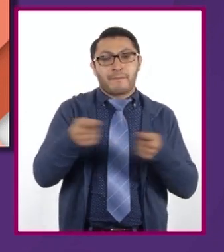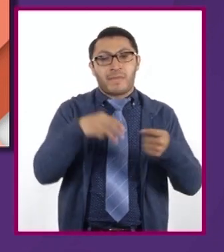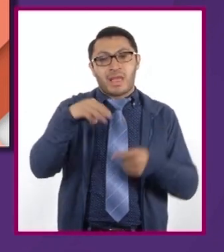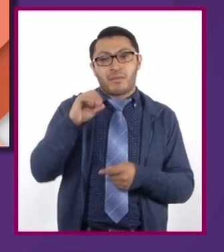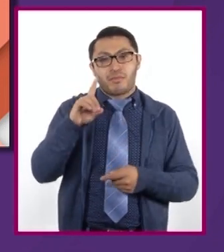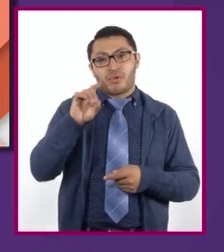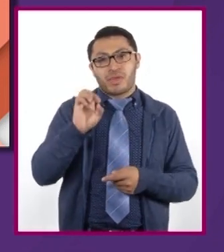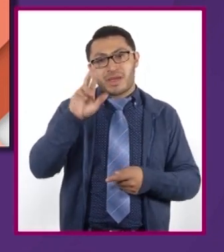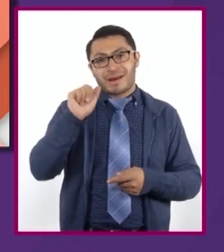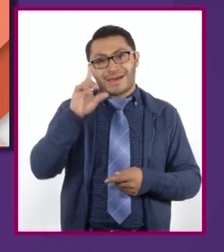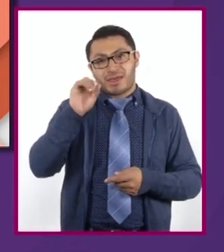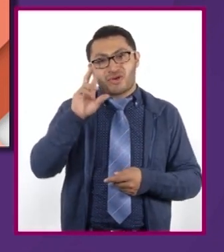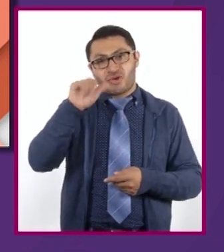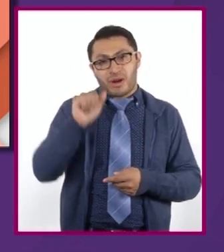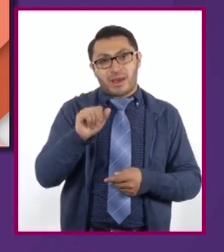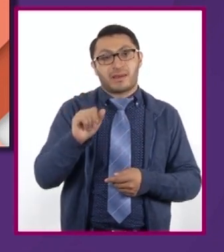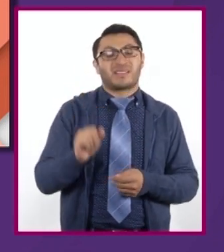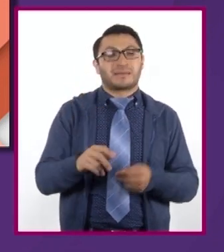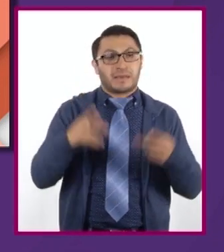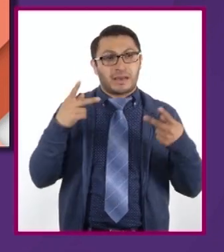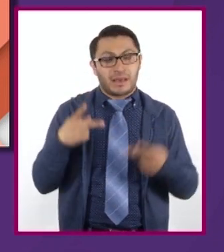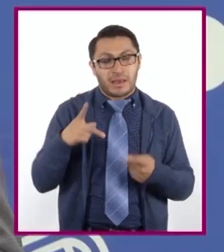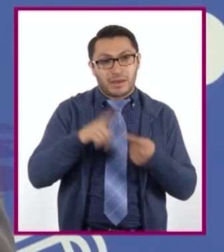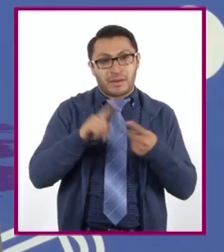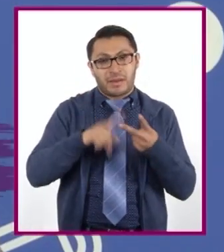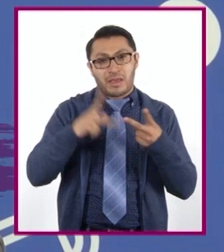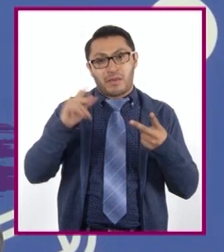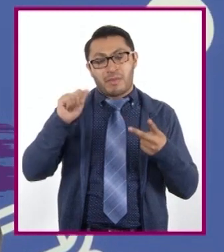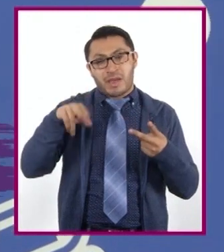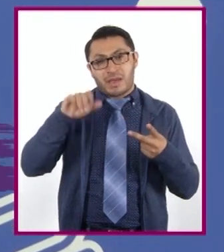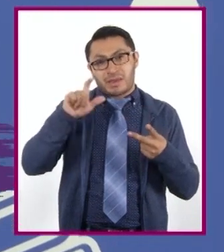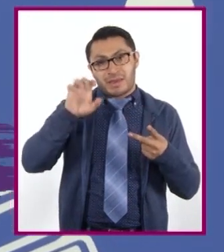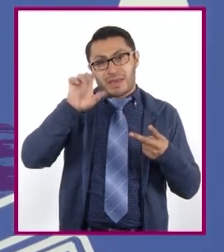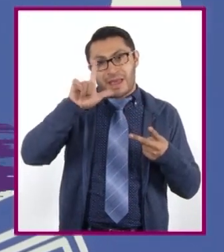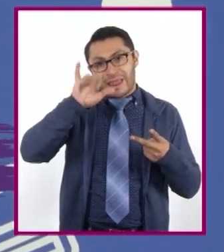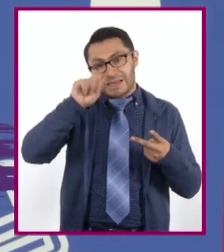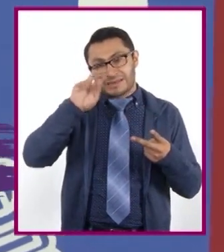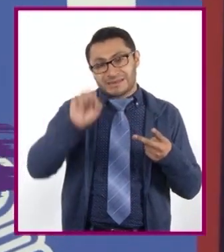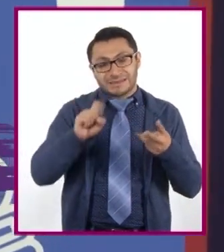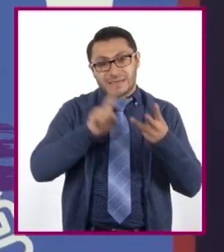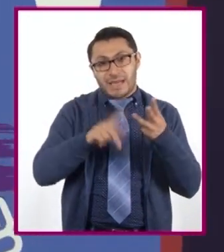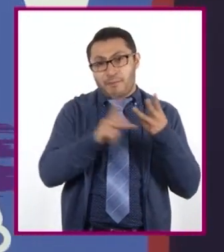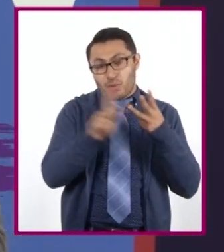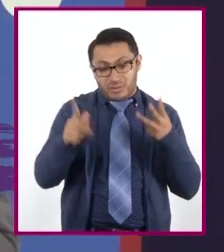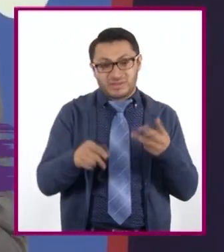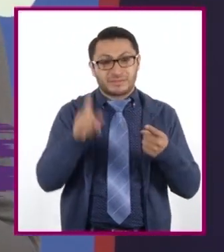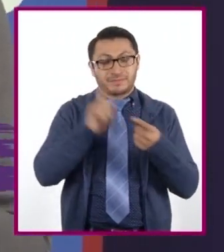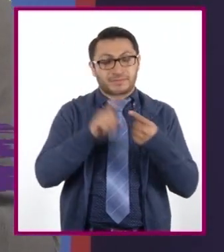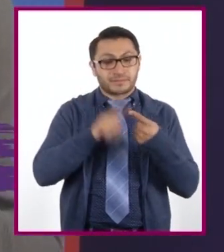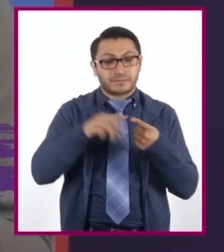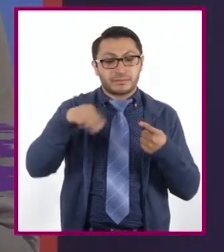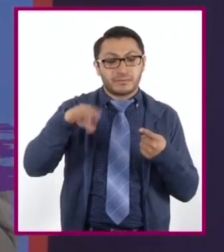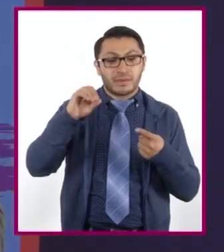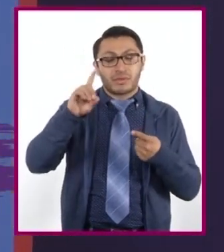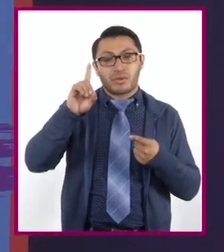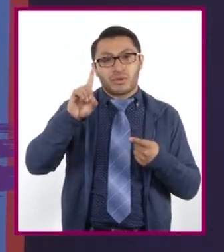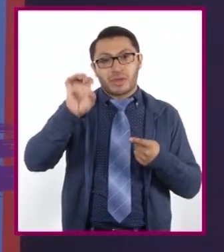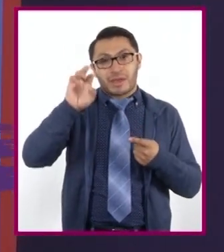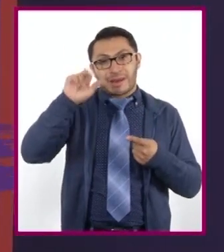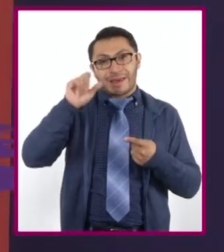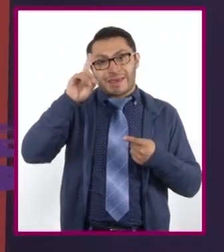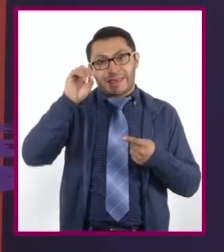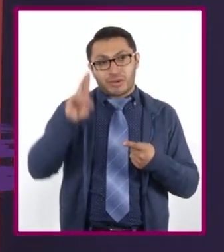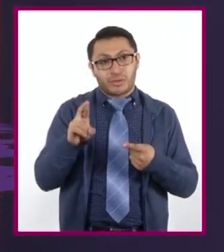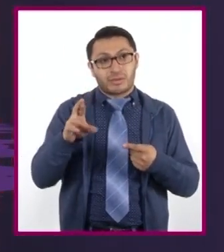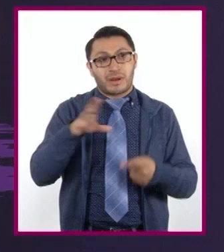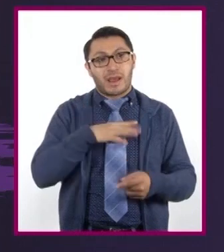o moderador, panelistas y público. El moderador o coordinador cumple la función de presentar a los miembros